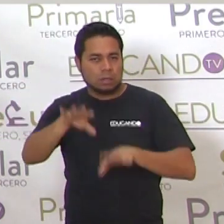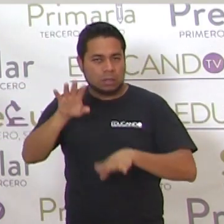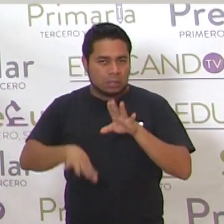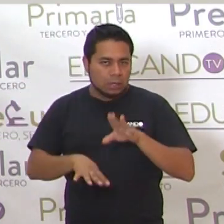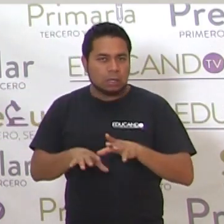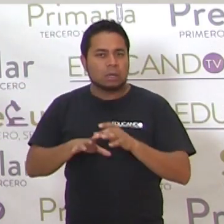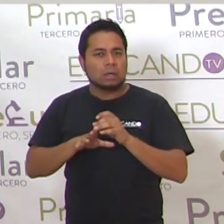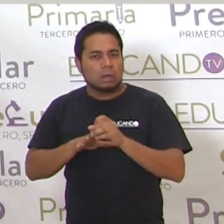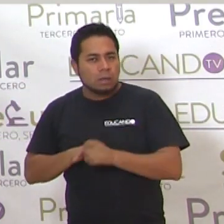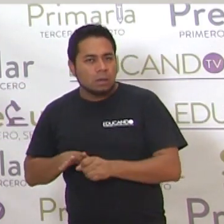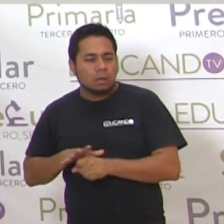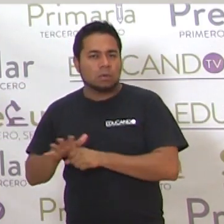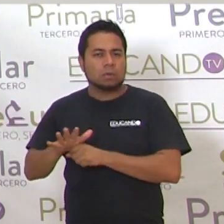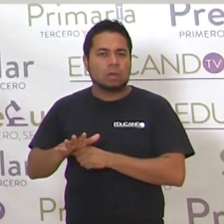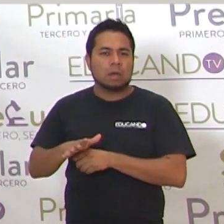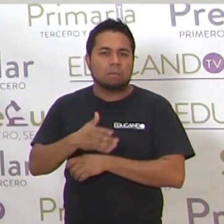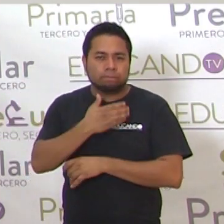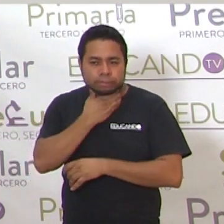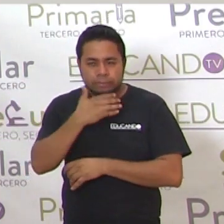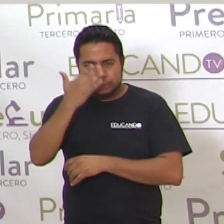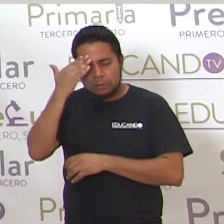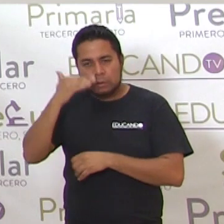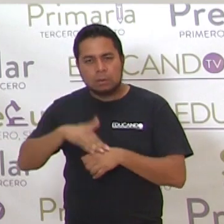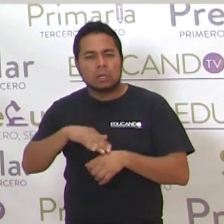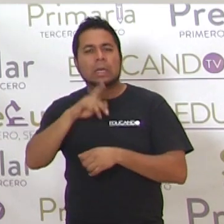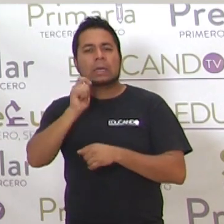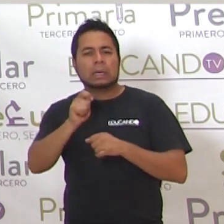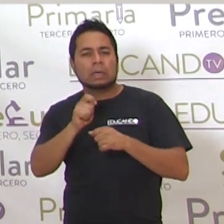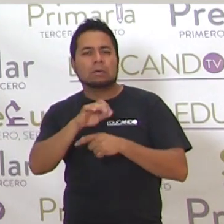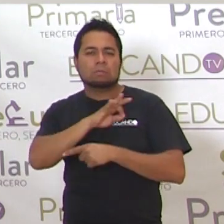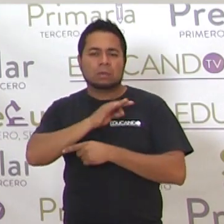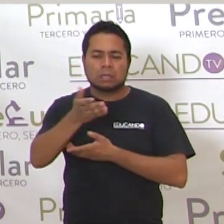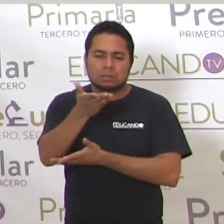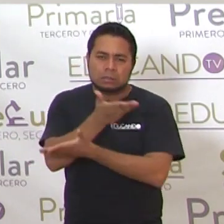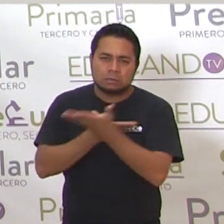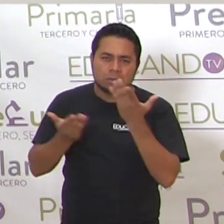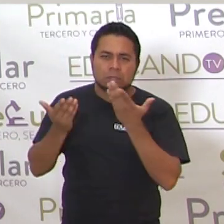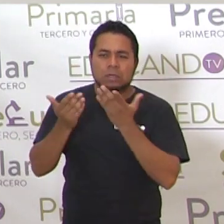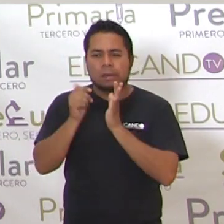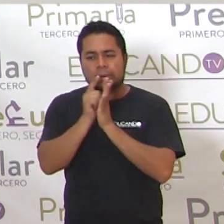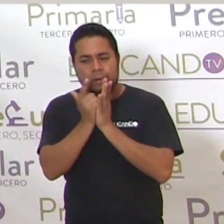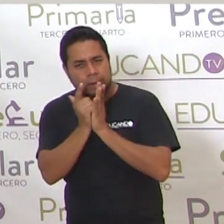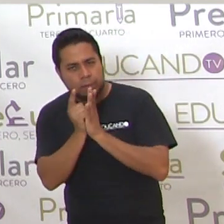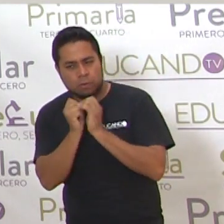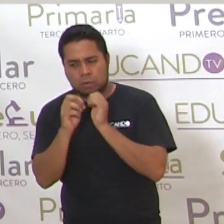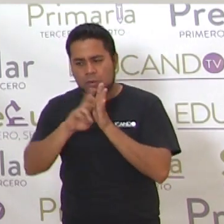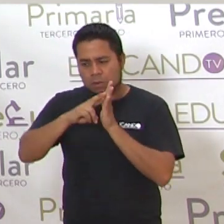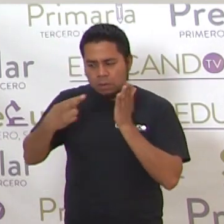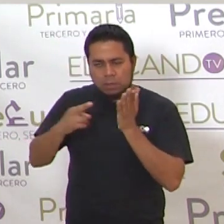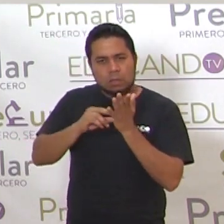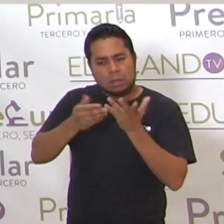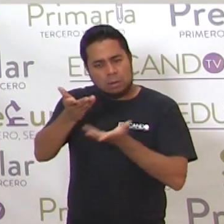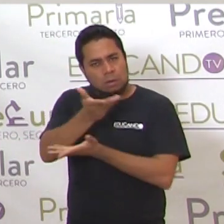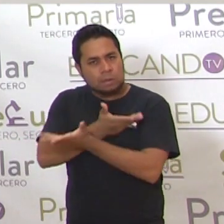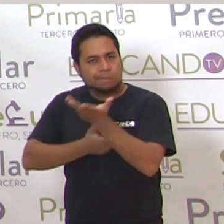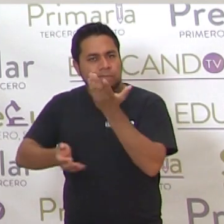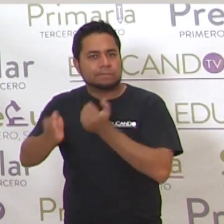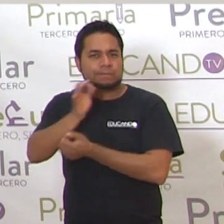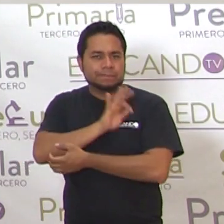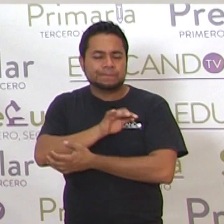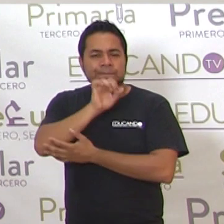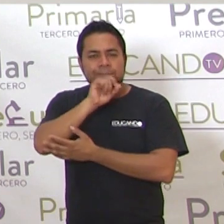la capacidad mucha atención podemos compartir hasta libros o revistas bien es